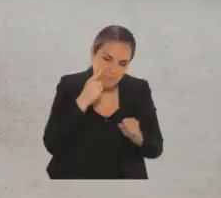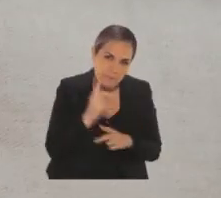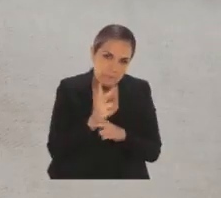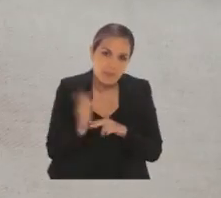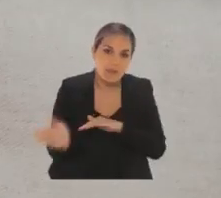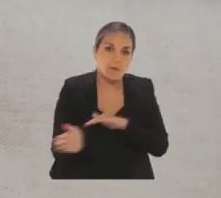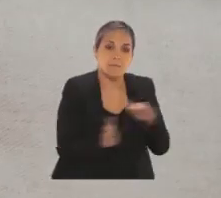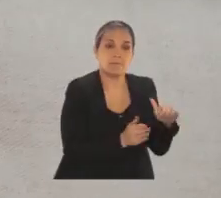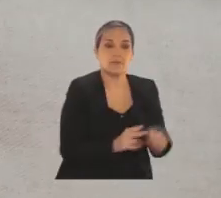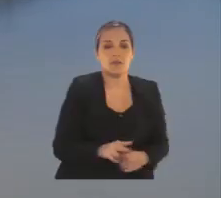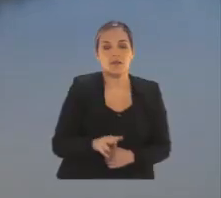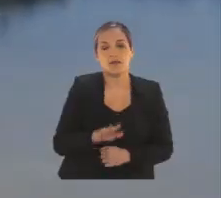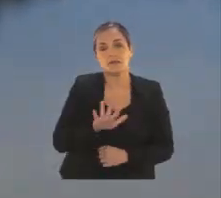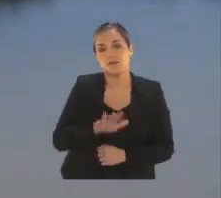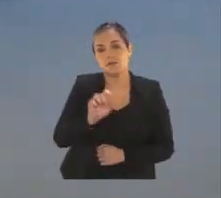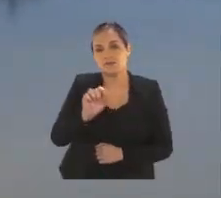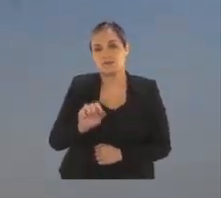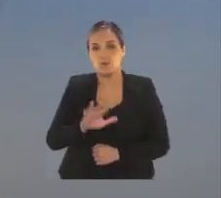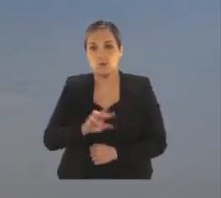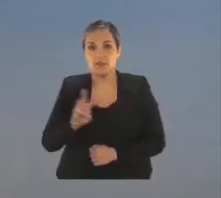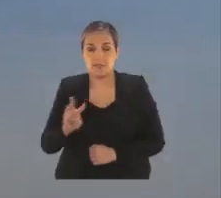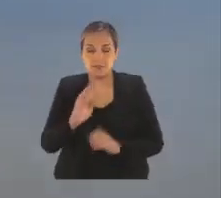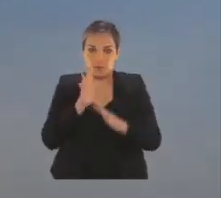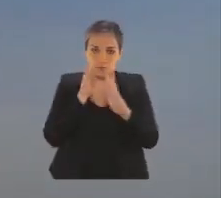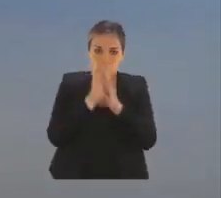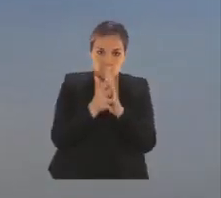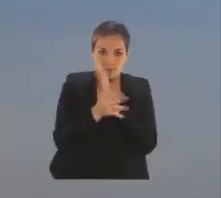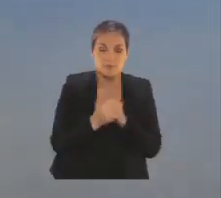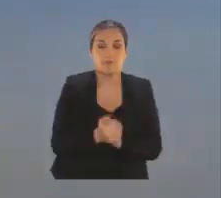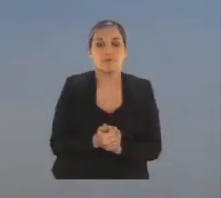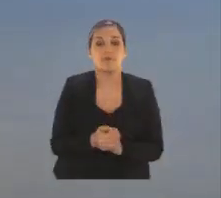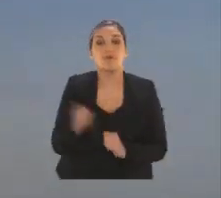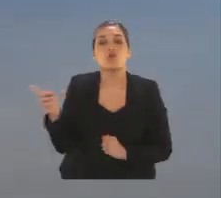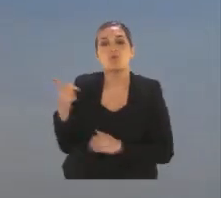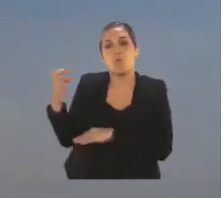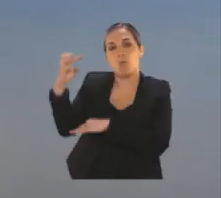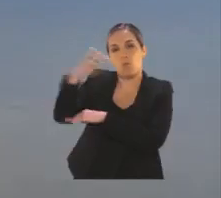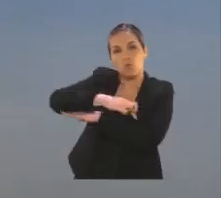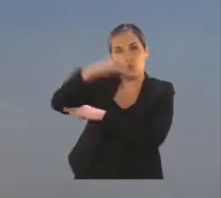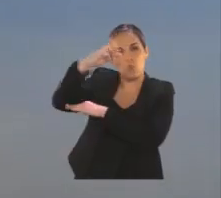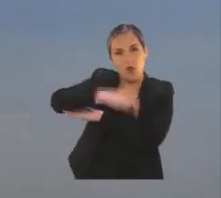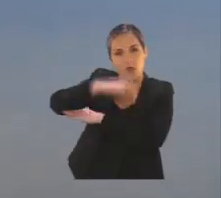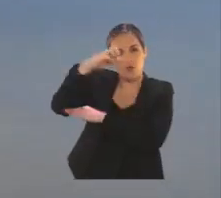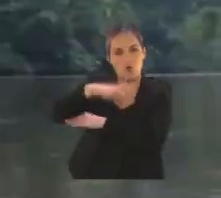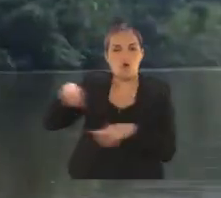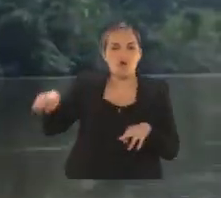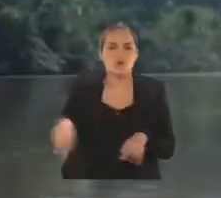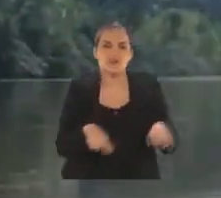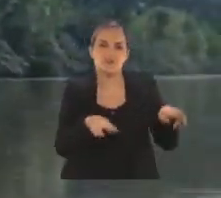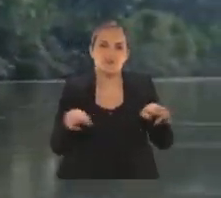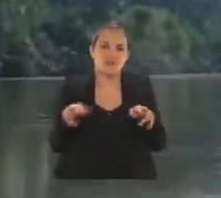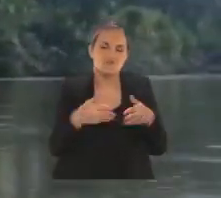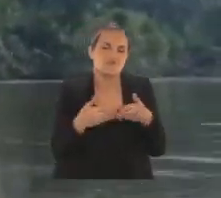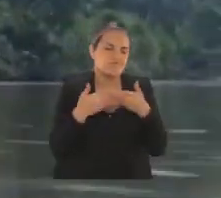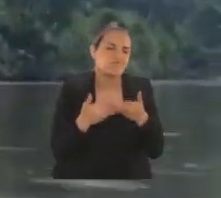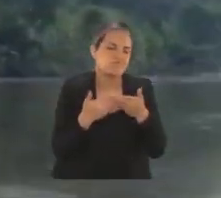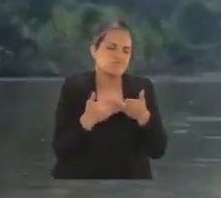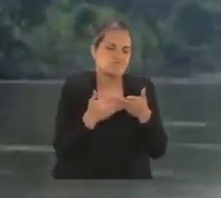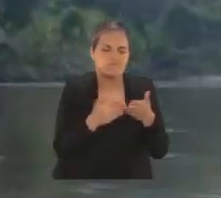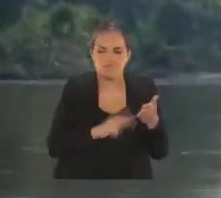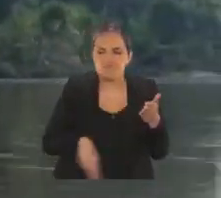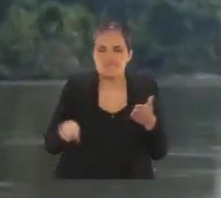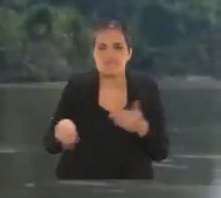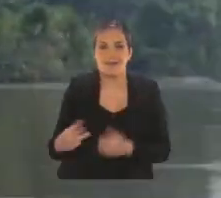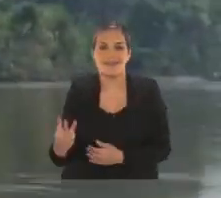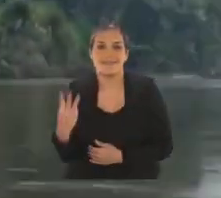7 cuerpos fueron encontrados por el ejército, esto en Puerto Leguízamo, Putumayo. En la región se registraron combates entre disidencias